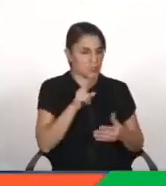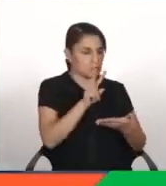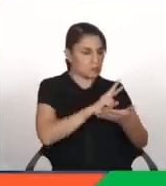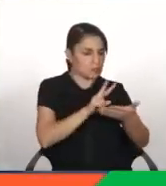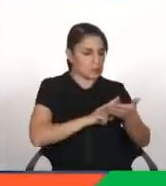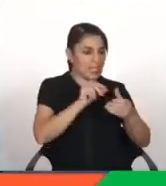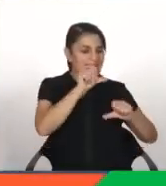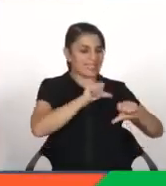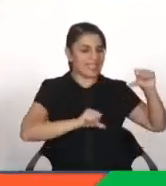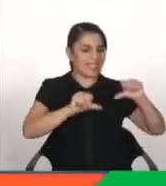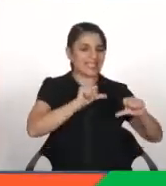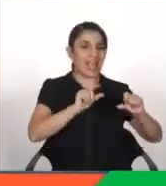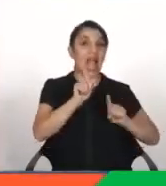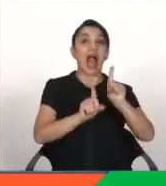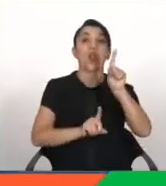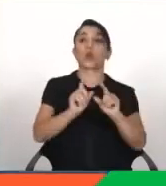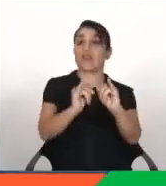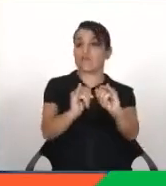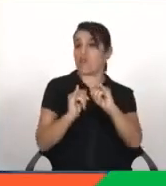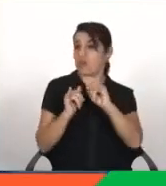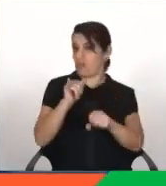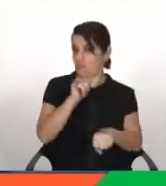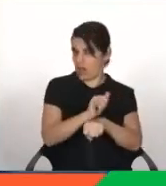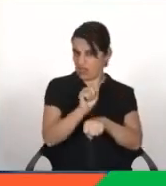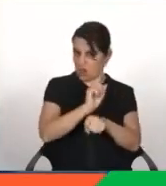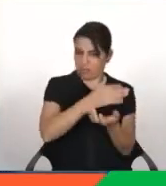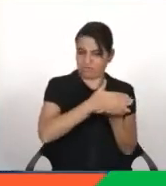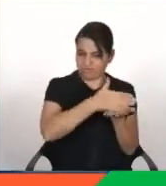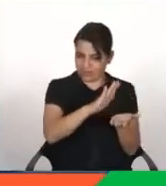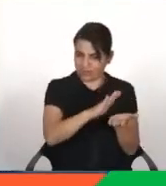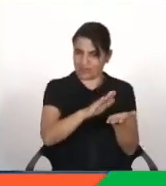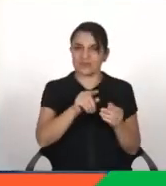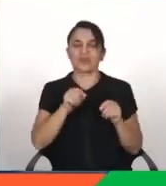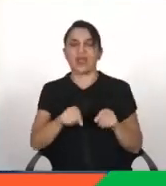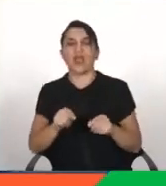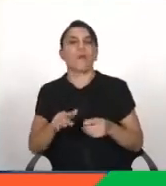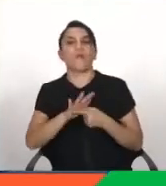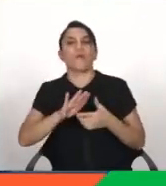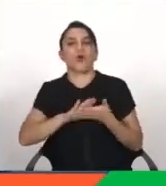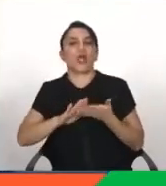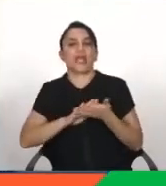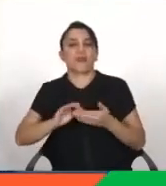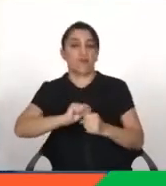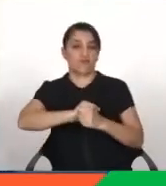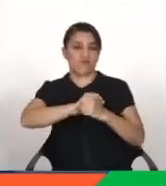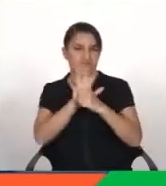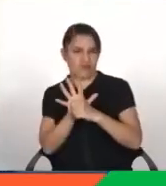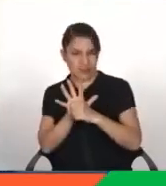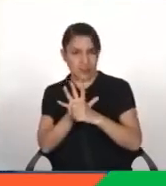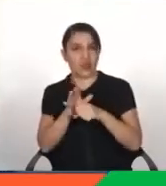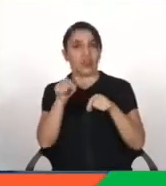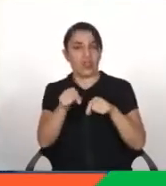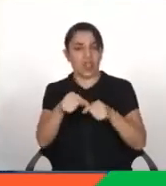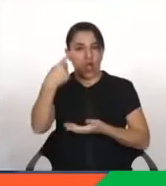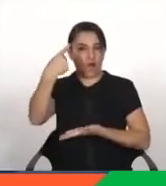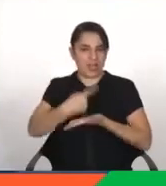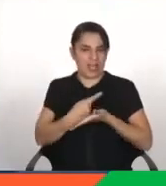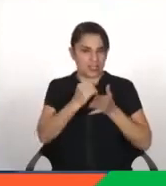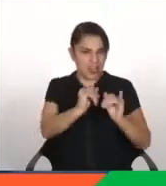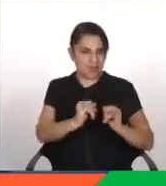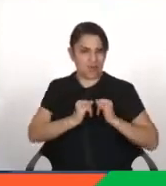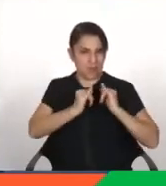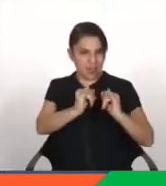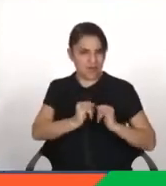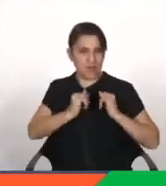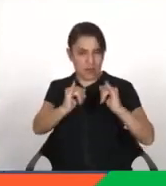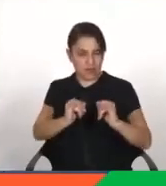sea, es una responsabilidad, sobre todo estos días, además, ¿no? Con el coronavirus es como que sientes casi la obligación de estar informada día a día y